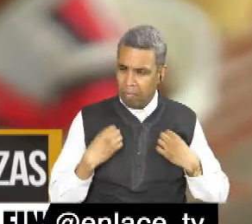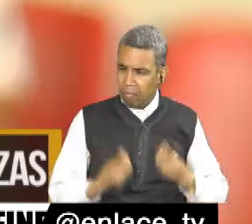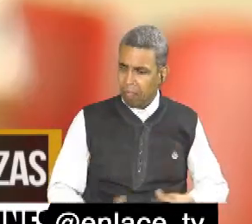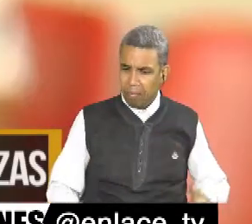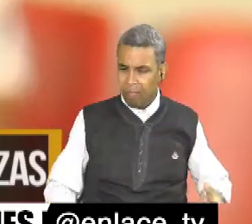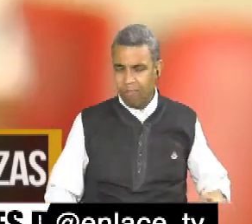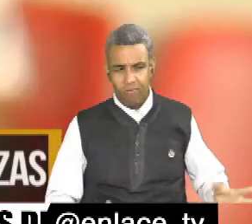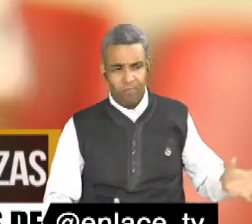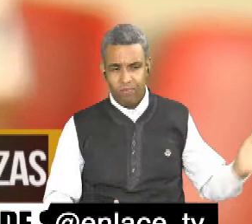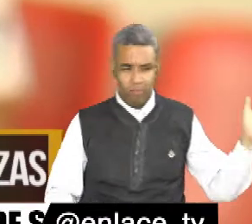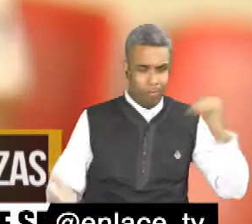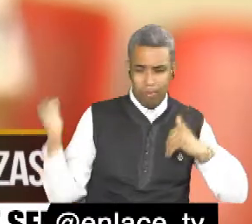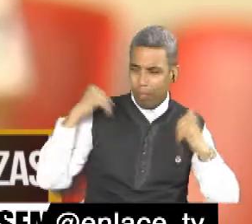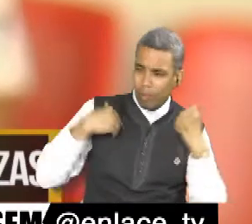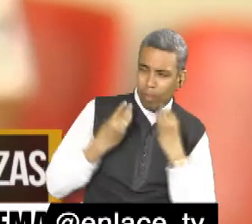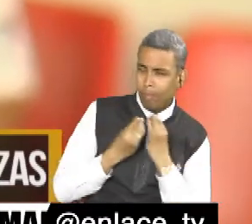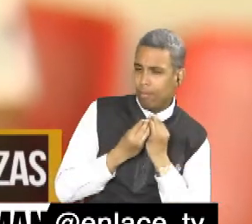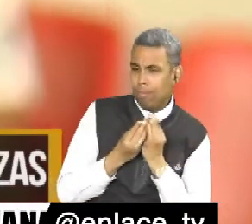sufre